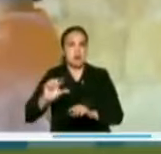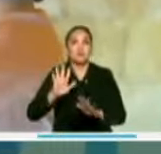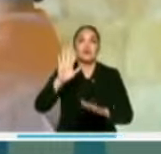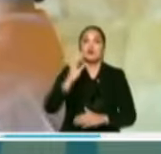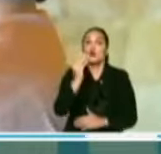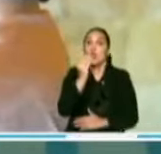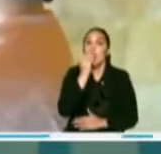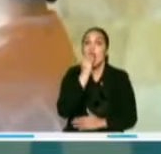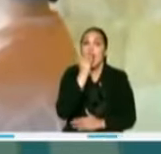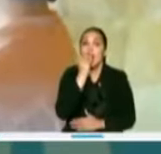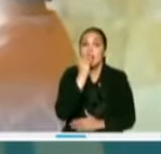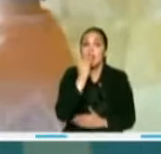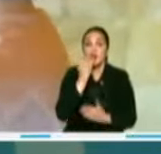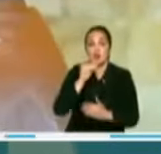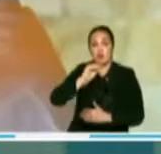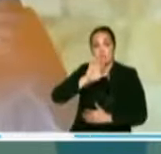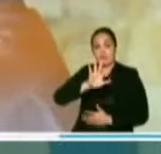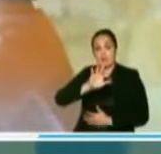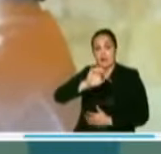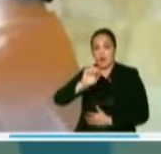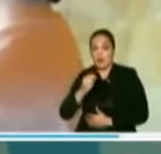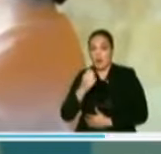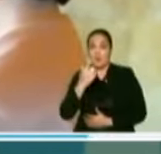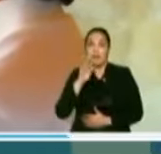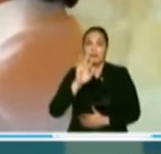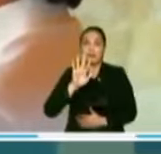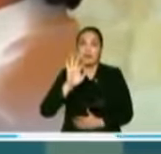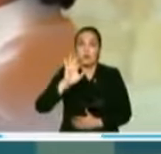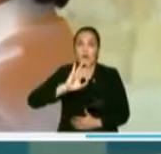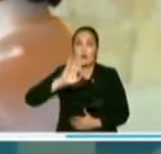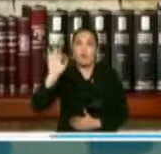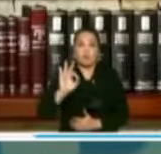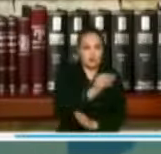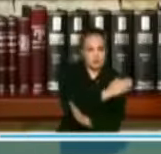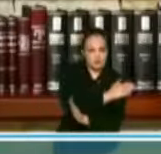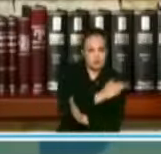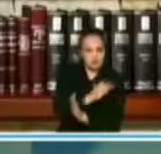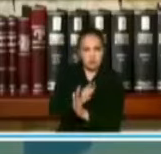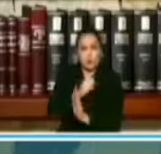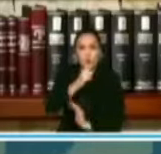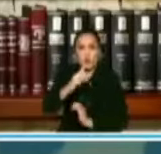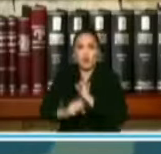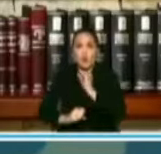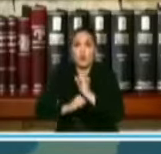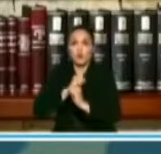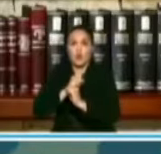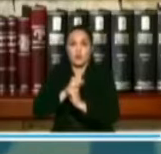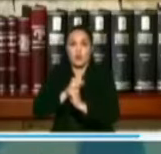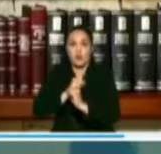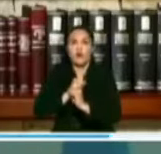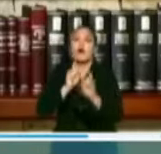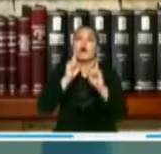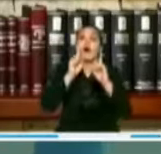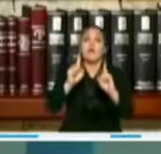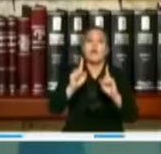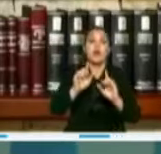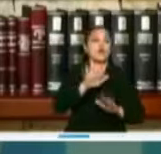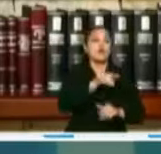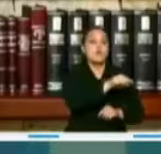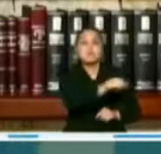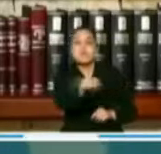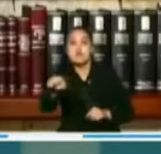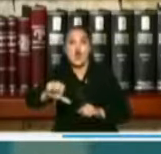34 años. Y la verdad que fue de la guerrilla que cometió un tremendo hecho, que fue el